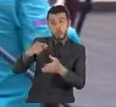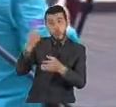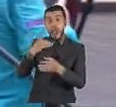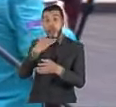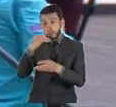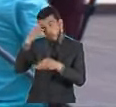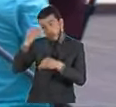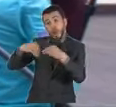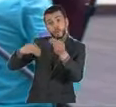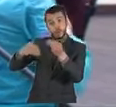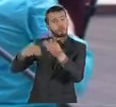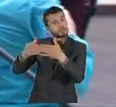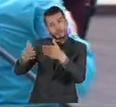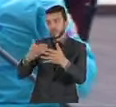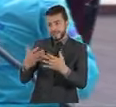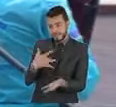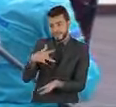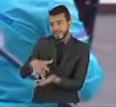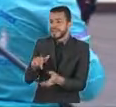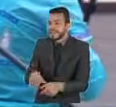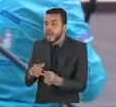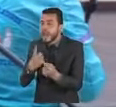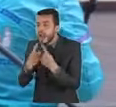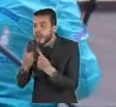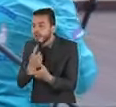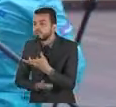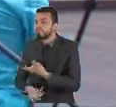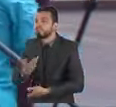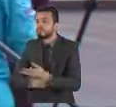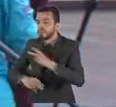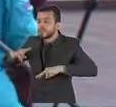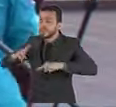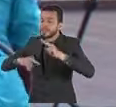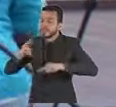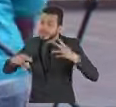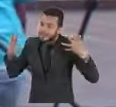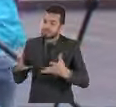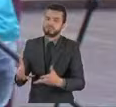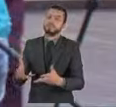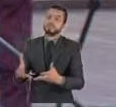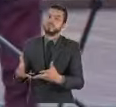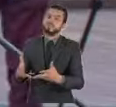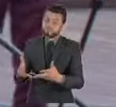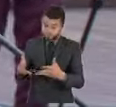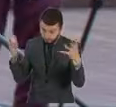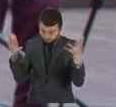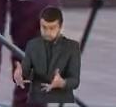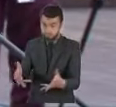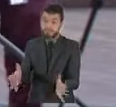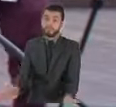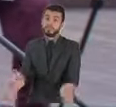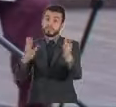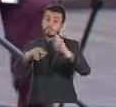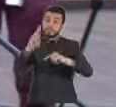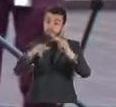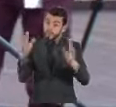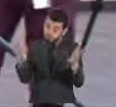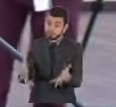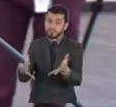pero siempre tenemos que estar en el mismo sitio conversando y construyendo conjuntamente. Eso al final es lo que construye ciudad y lo que construye